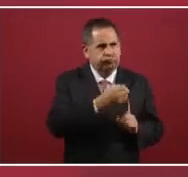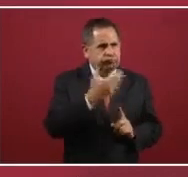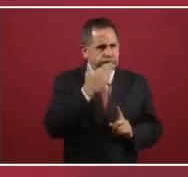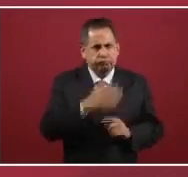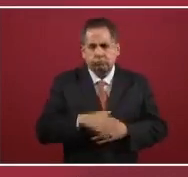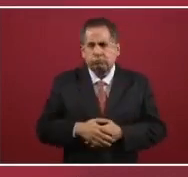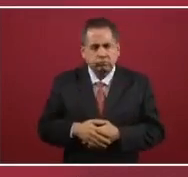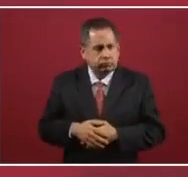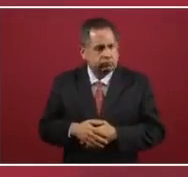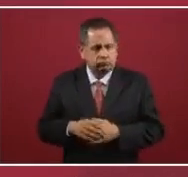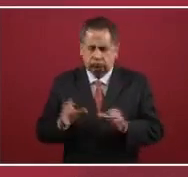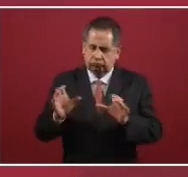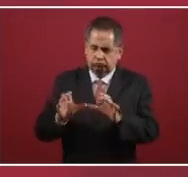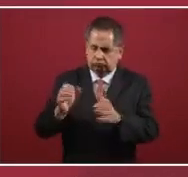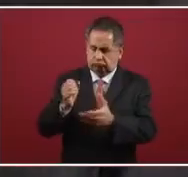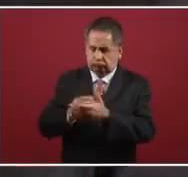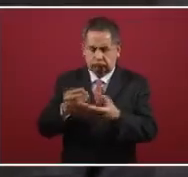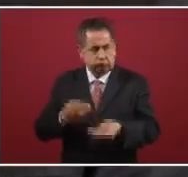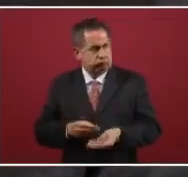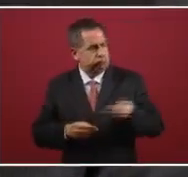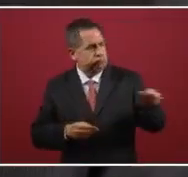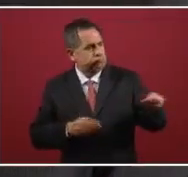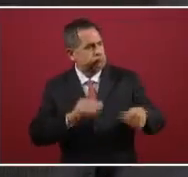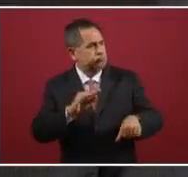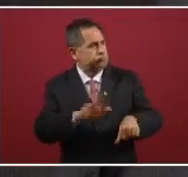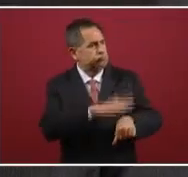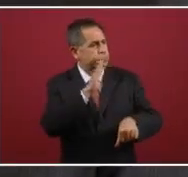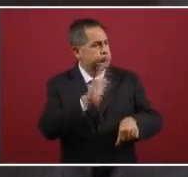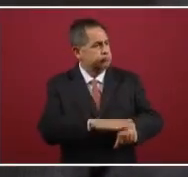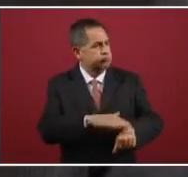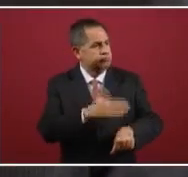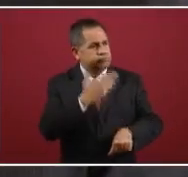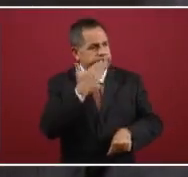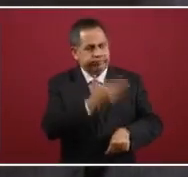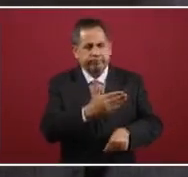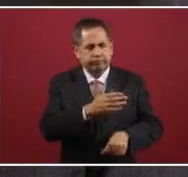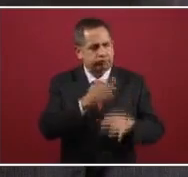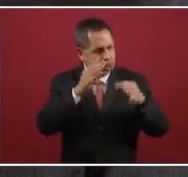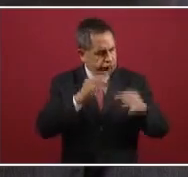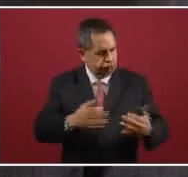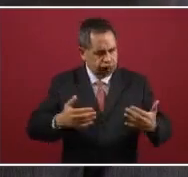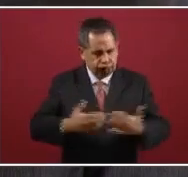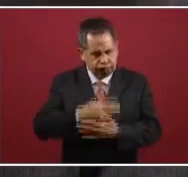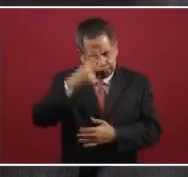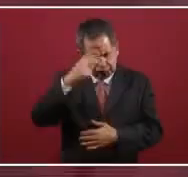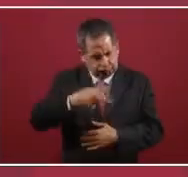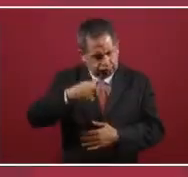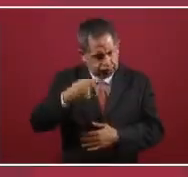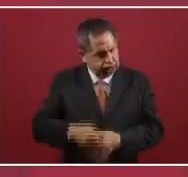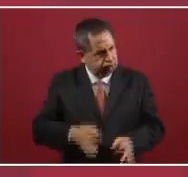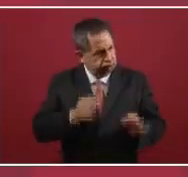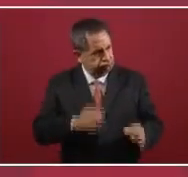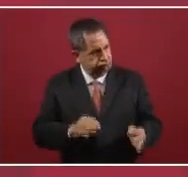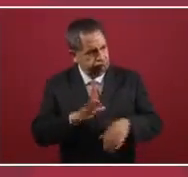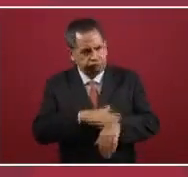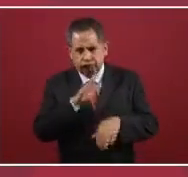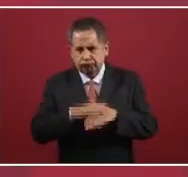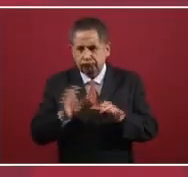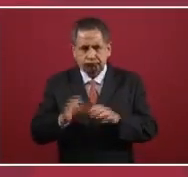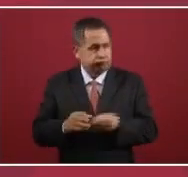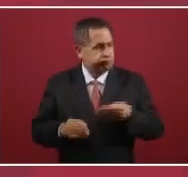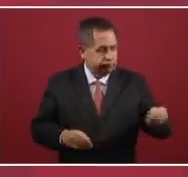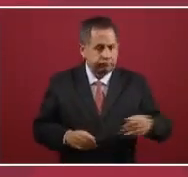se le da un certificado de buen comportamiento, como un buen ciudadano. Si